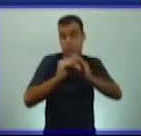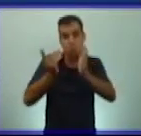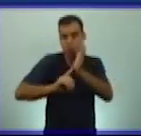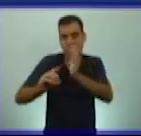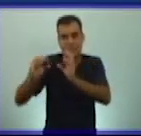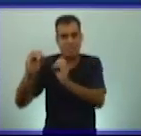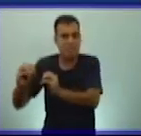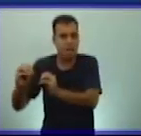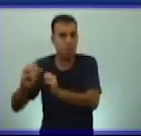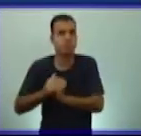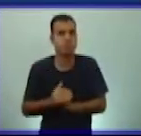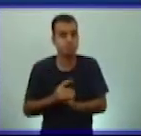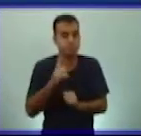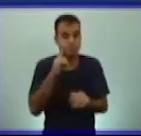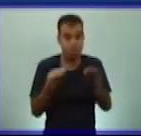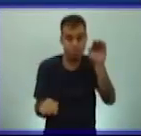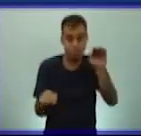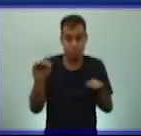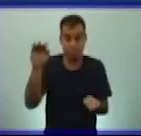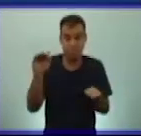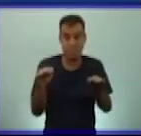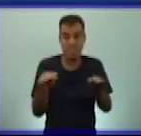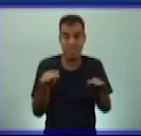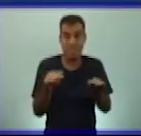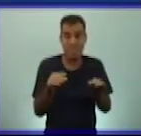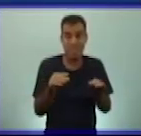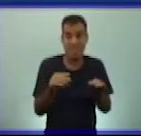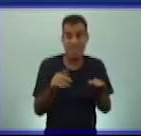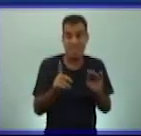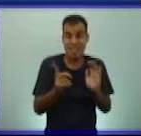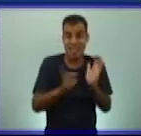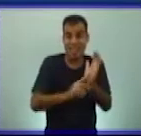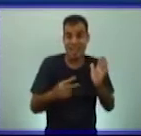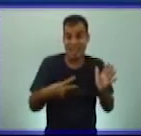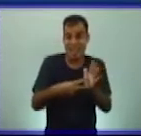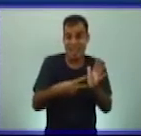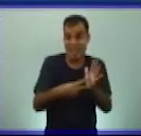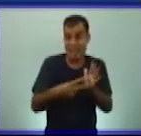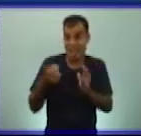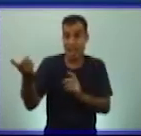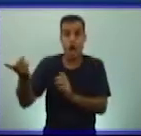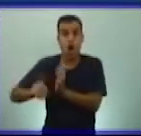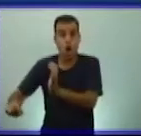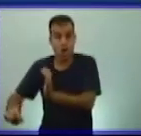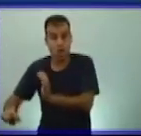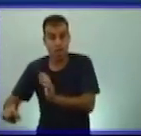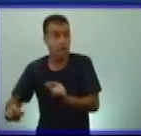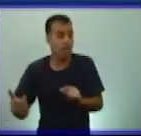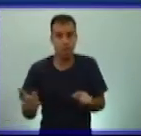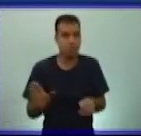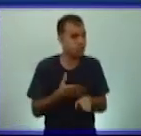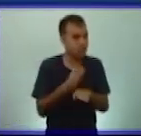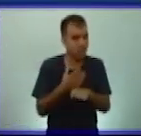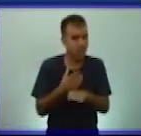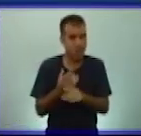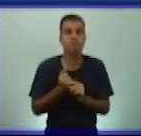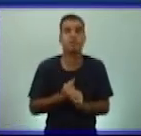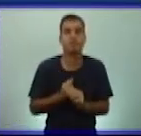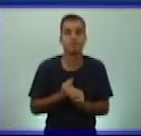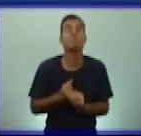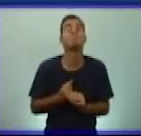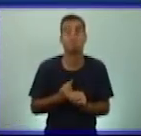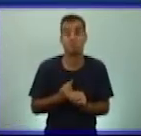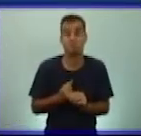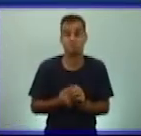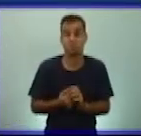dos magnitudes, entre la magnitud carga y la magnitud corriente. Y entonces estaríamos escribiendo las